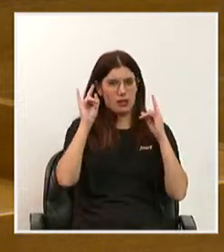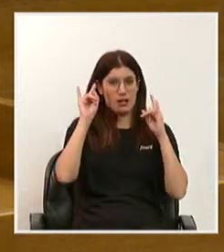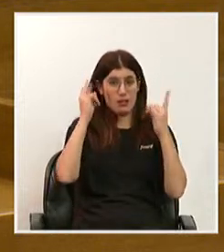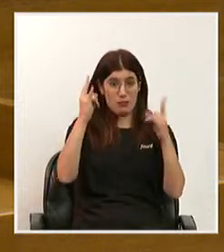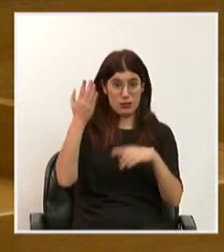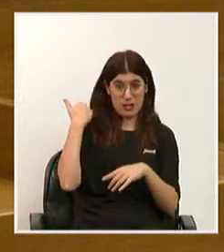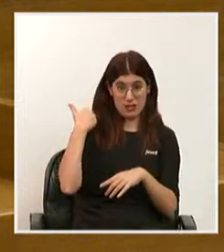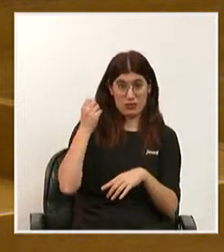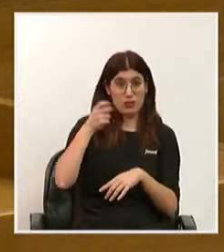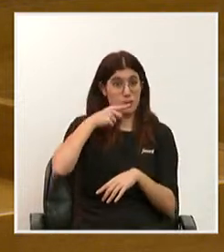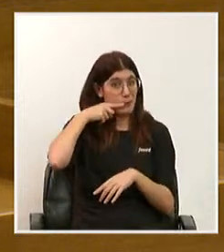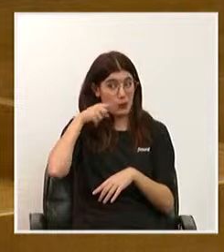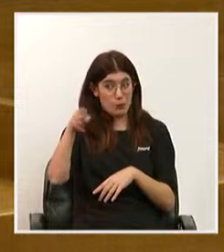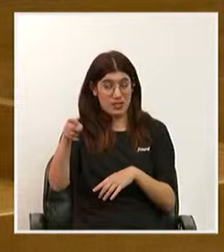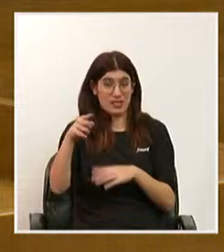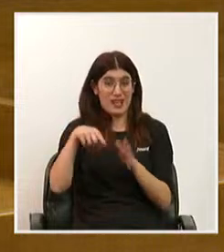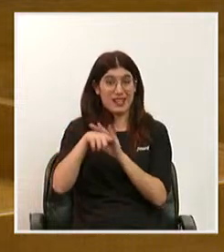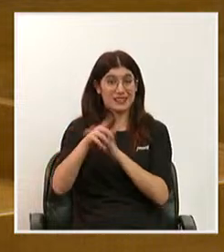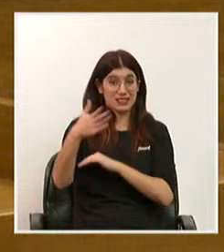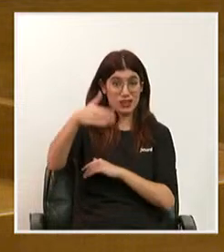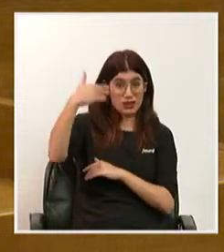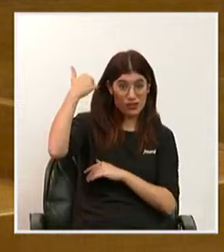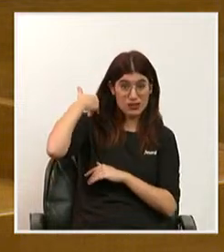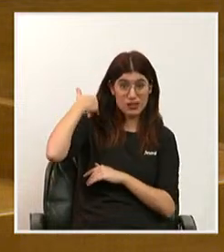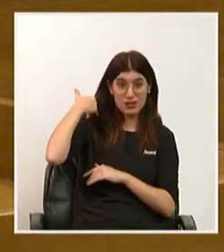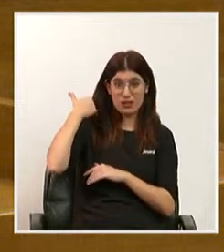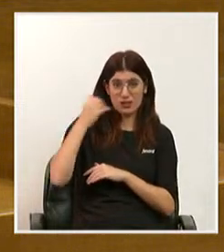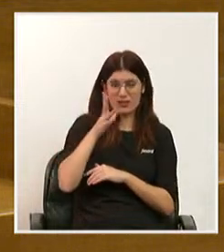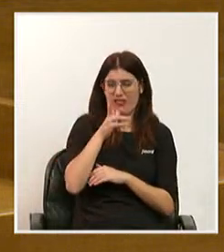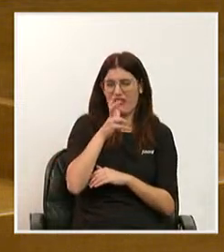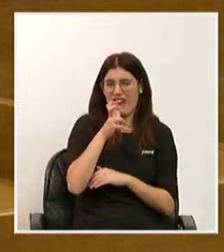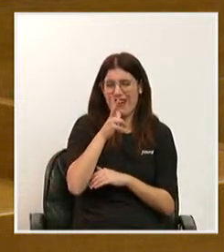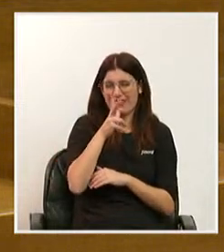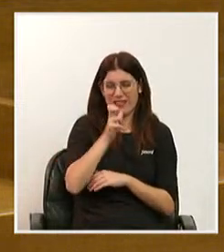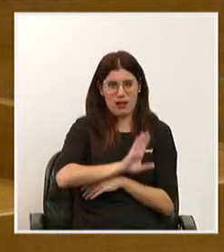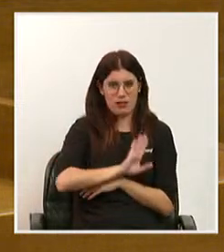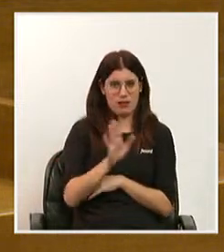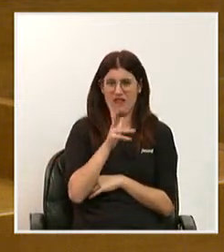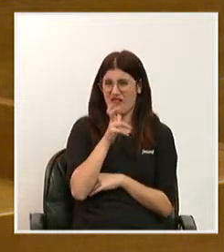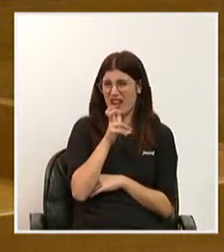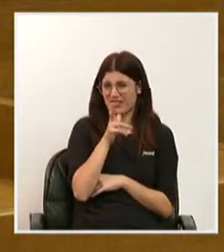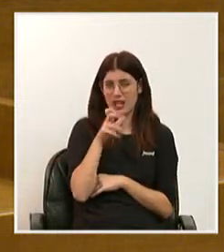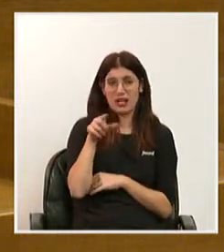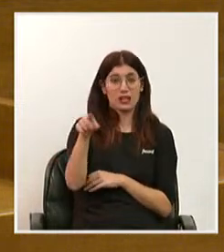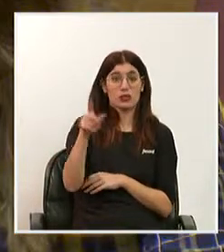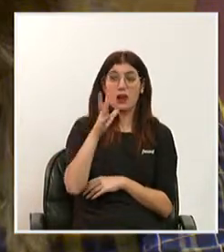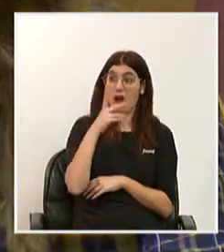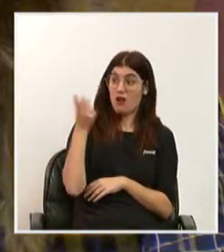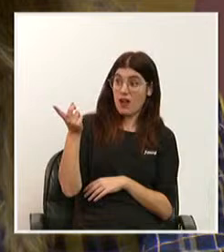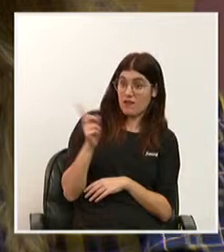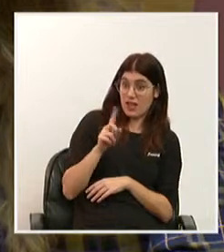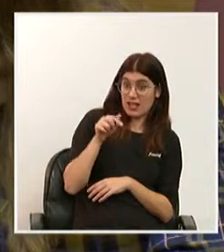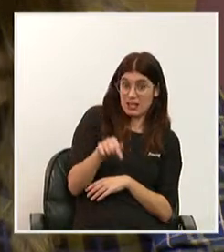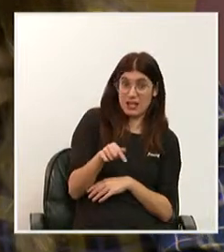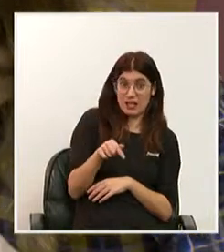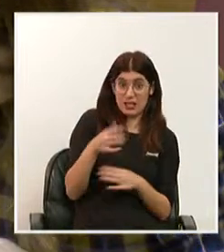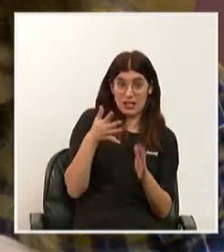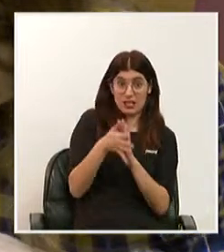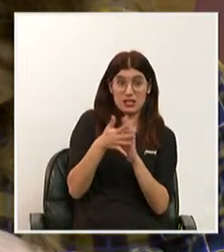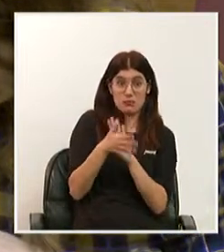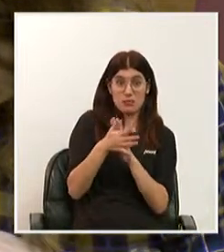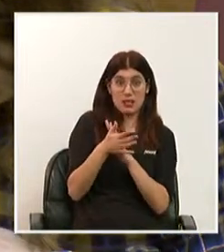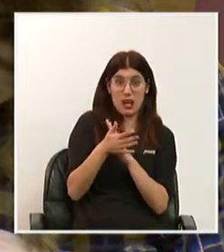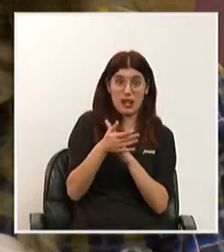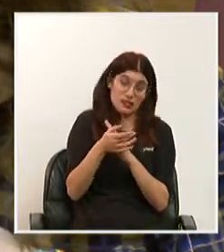de compromís por lo que respecta a infraestructuras educativas fue lament y usted tiene la la isión de venir esta mañana y hacernos creer que los burros